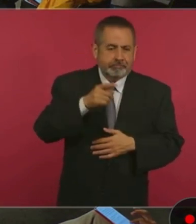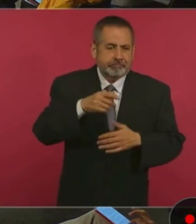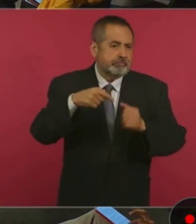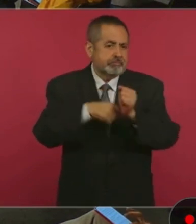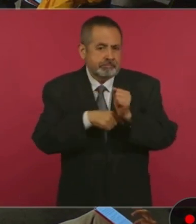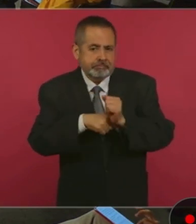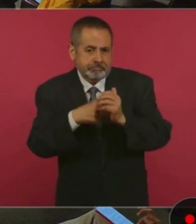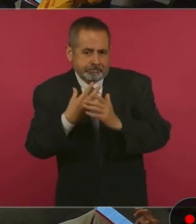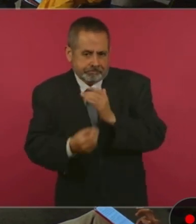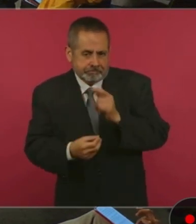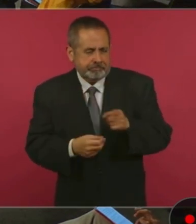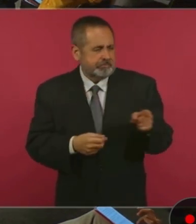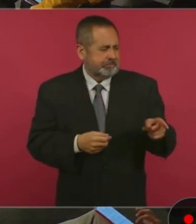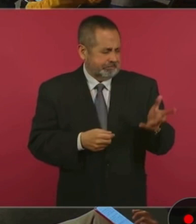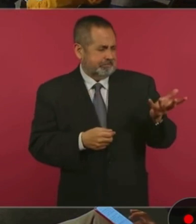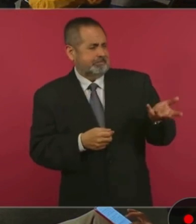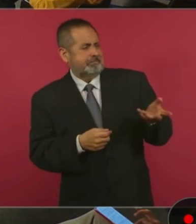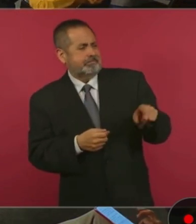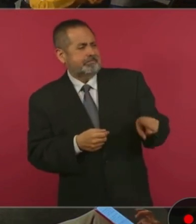y